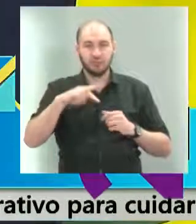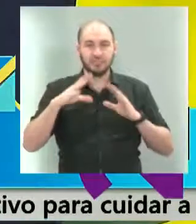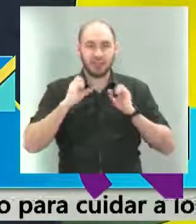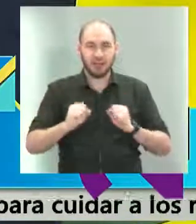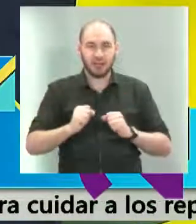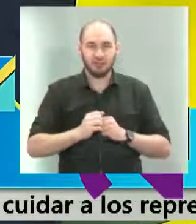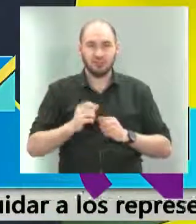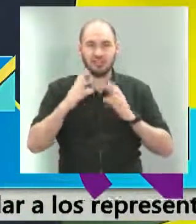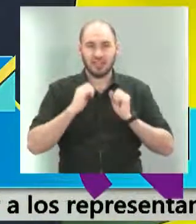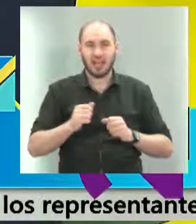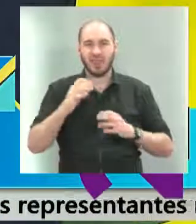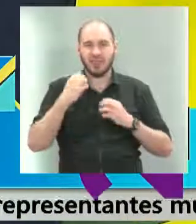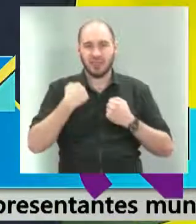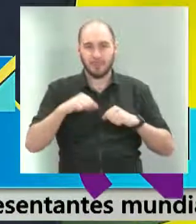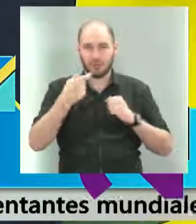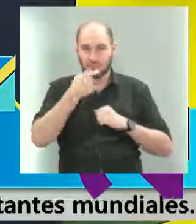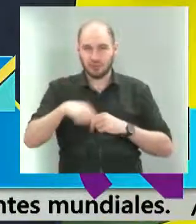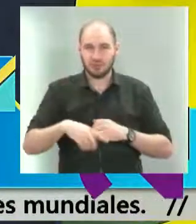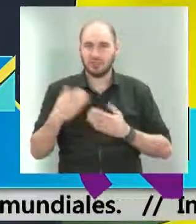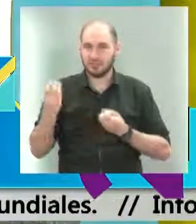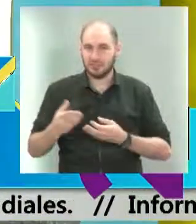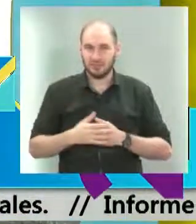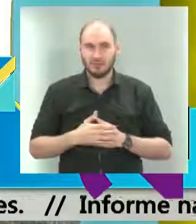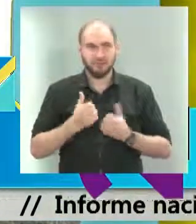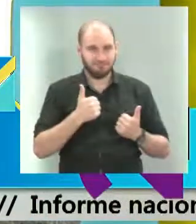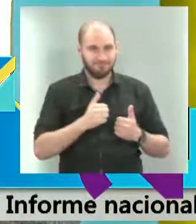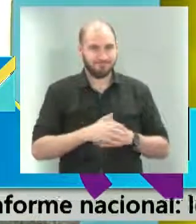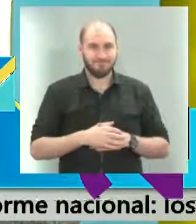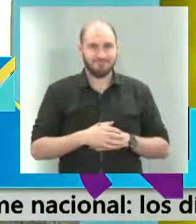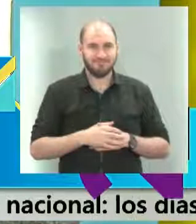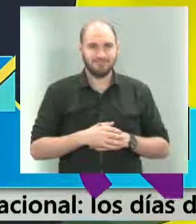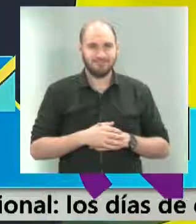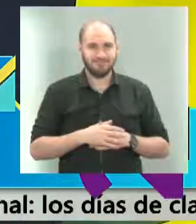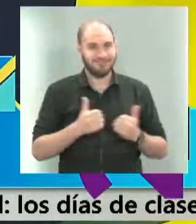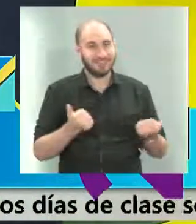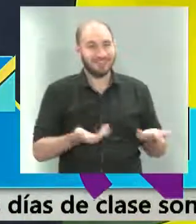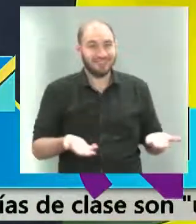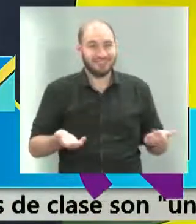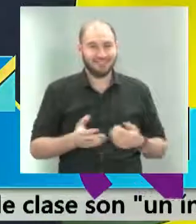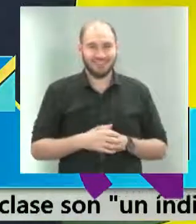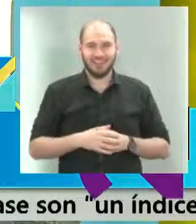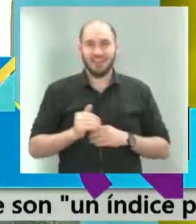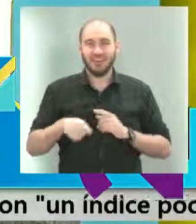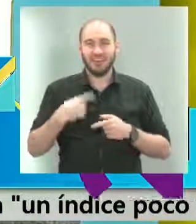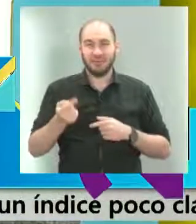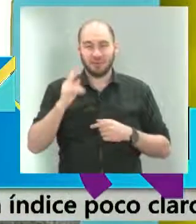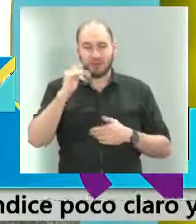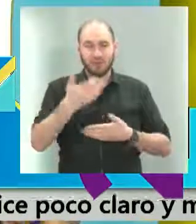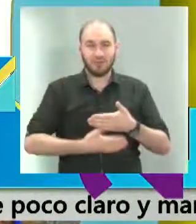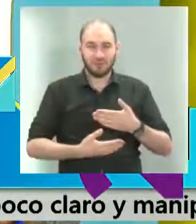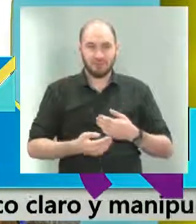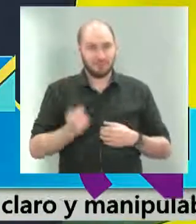subsecretario de la Secretaría de Deportes de la Provincia de Mendoza. ¿Cómo le va? Bien. ¿Qué creen? Bien. Sí, luego de ver podríamos este informe... Podríamos estar